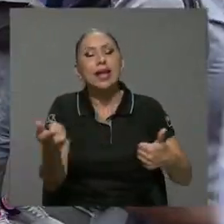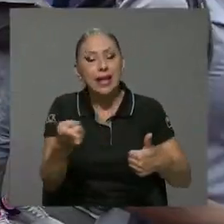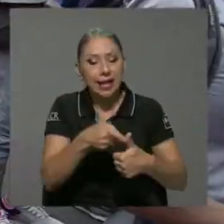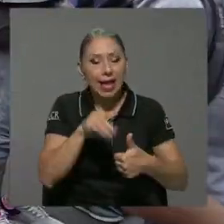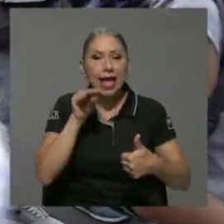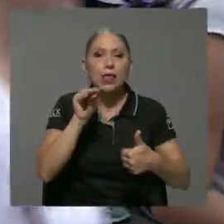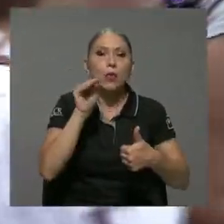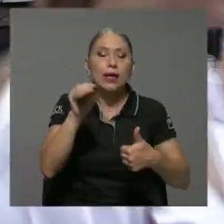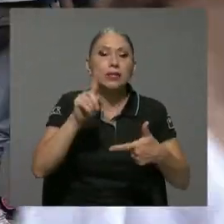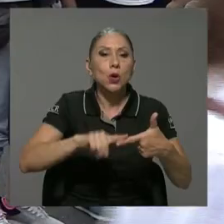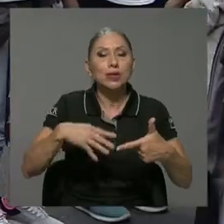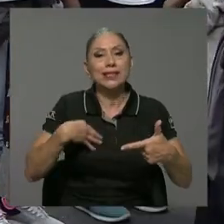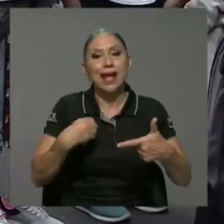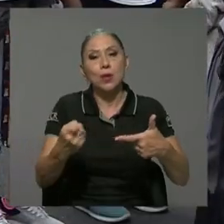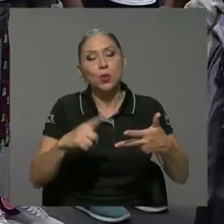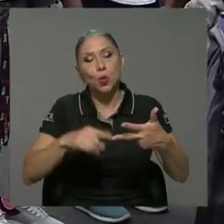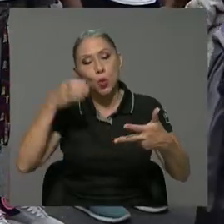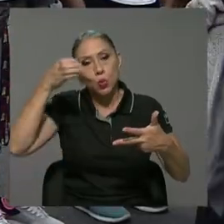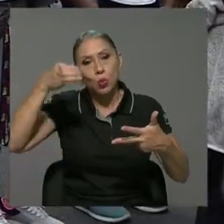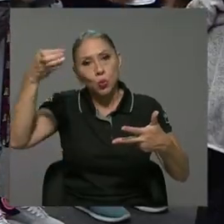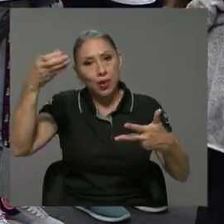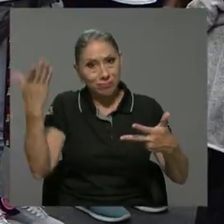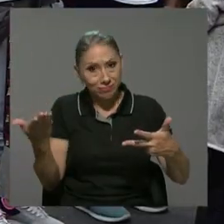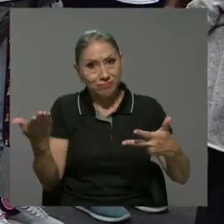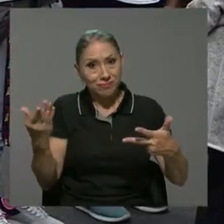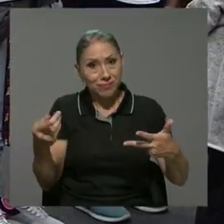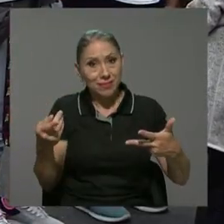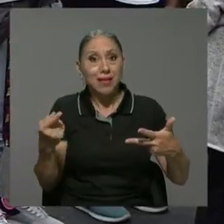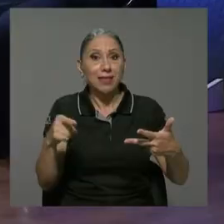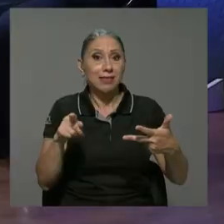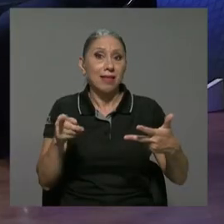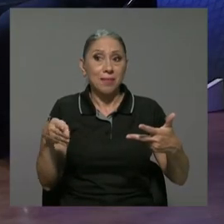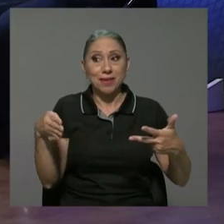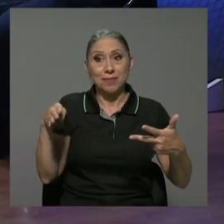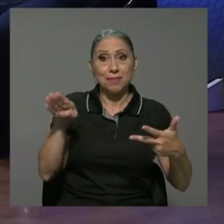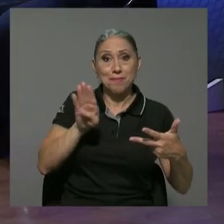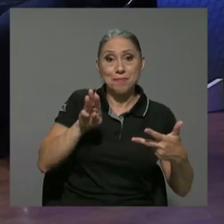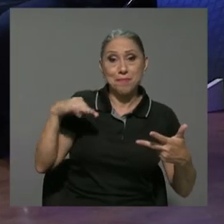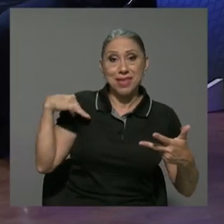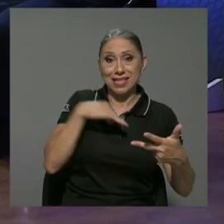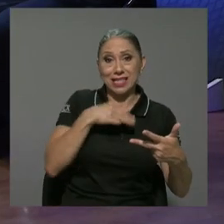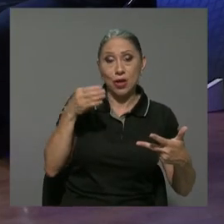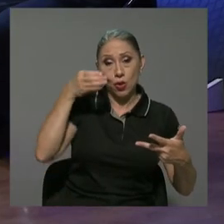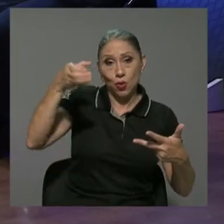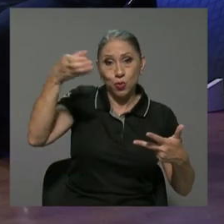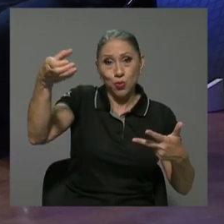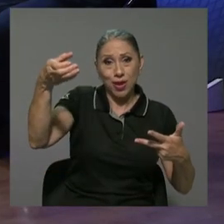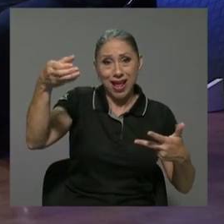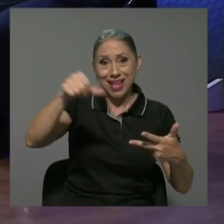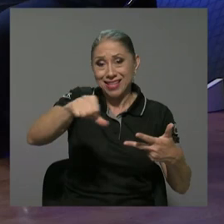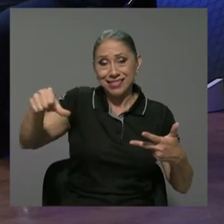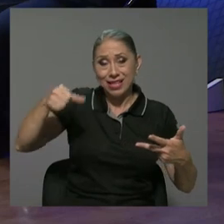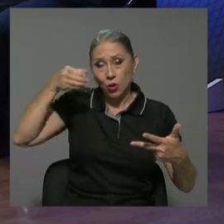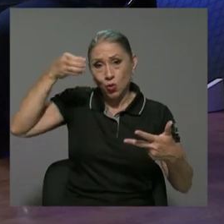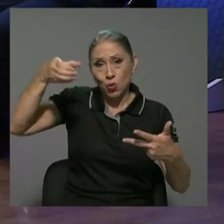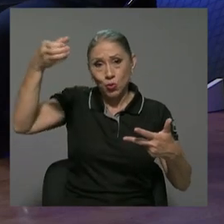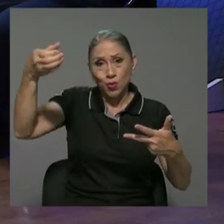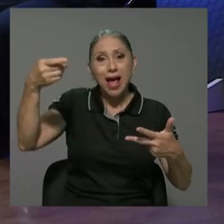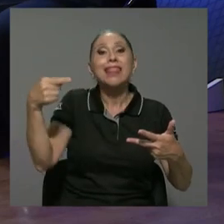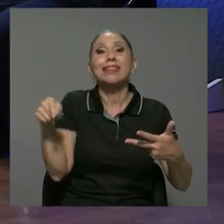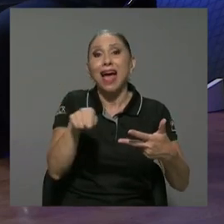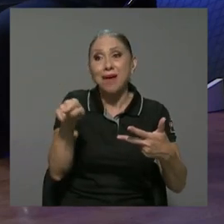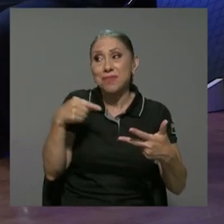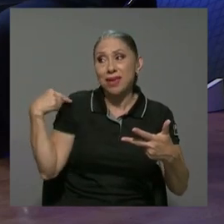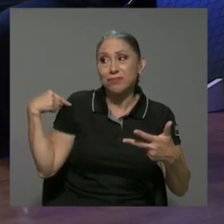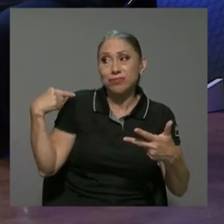Y cultura, porque el Ministerio de Cultura también y el sector cultura ha venido siendo de alguna manera